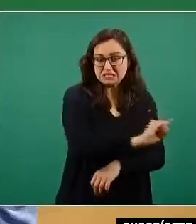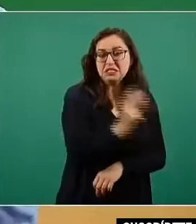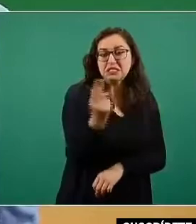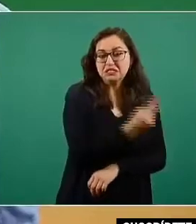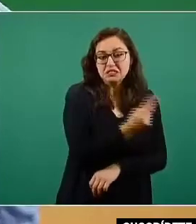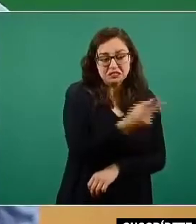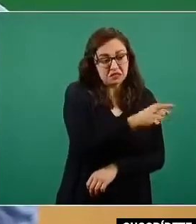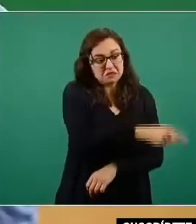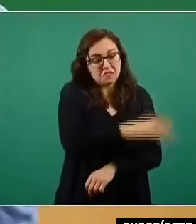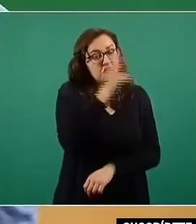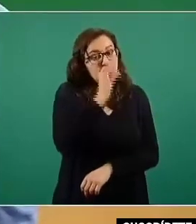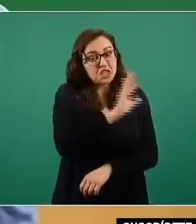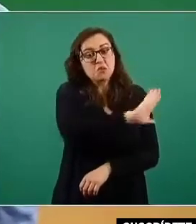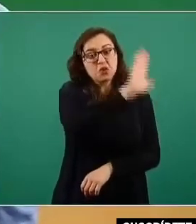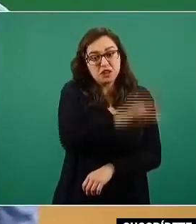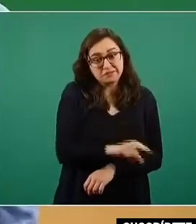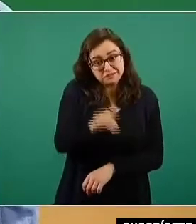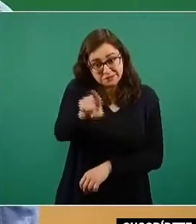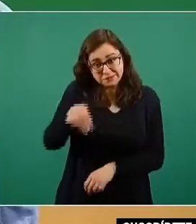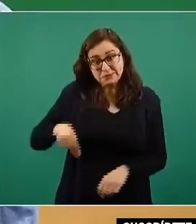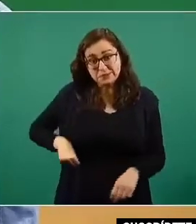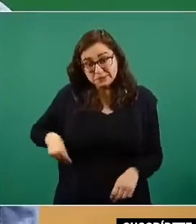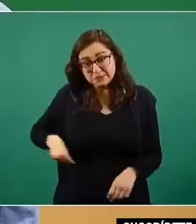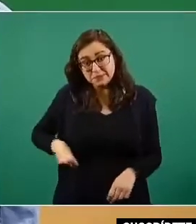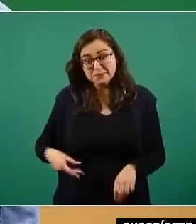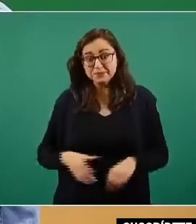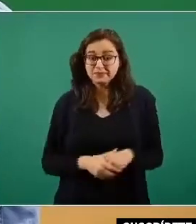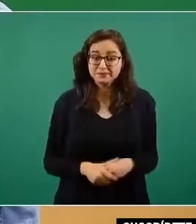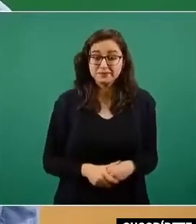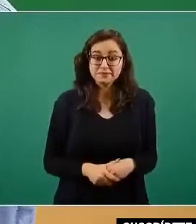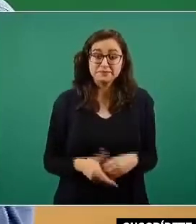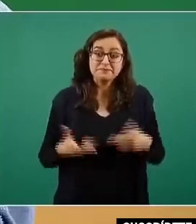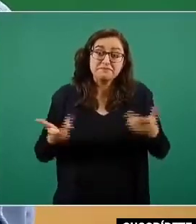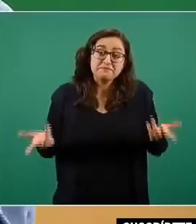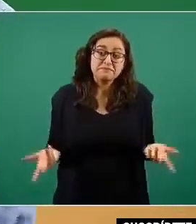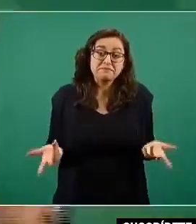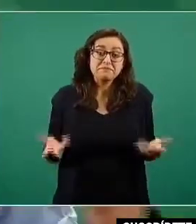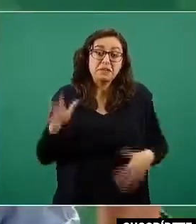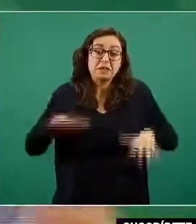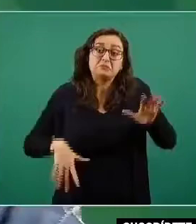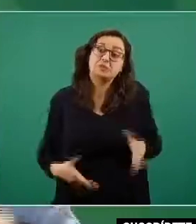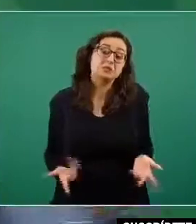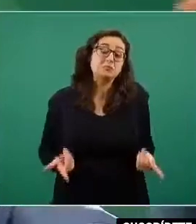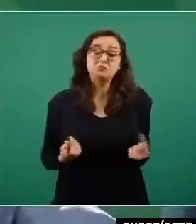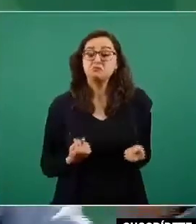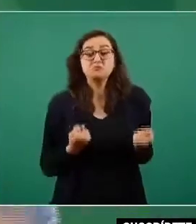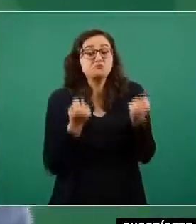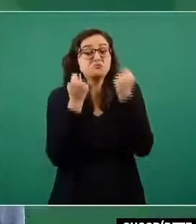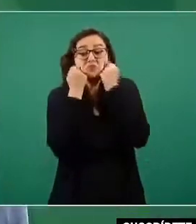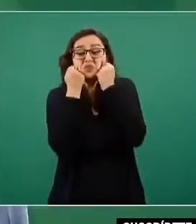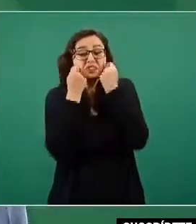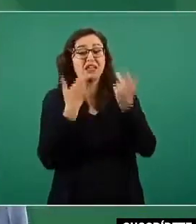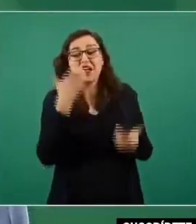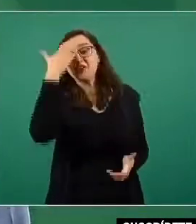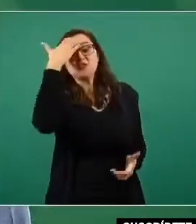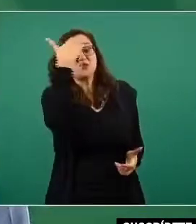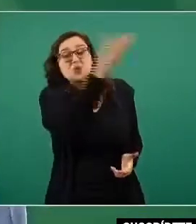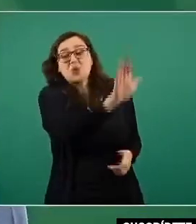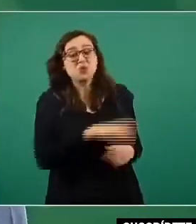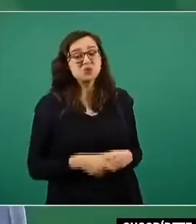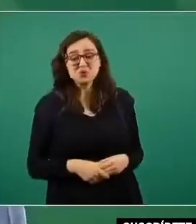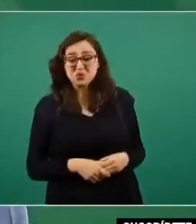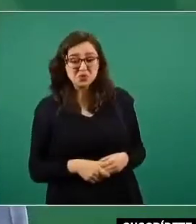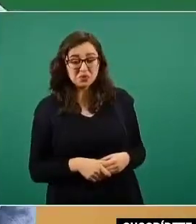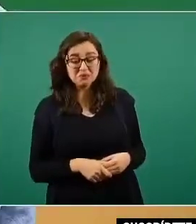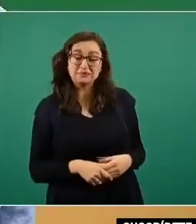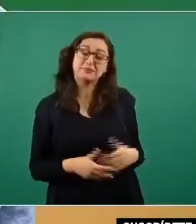otra familia. Y a veces puede ser que diga, pues no me importa porque no conozco a las otras familias. Desde